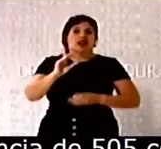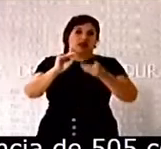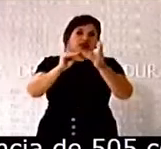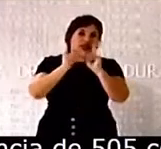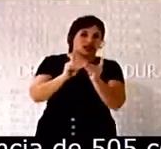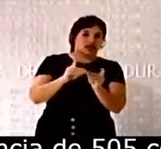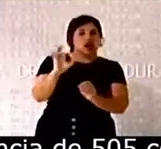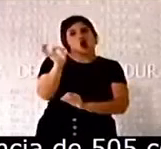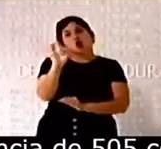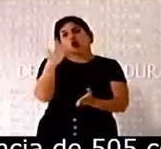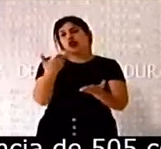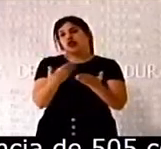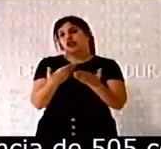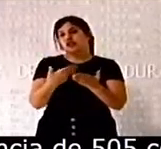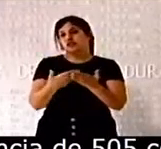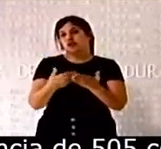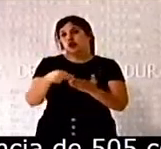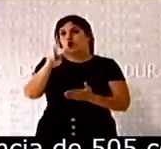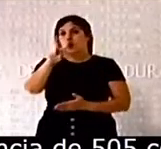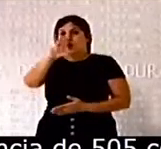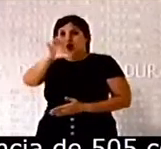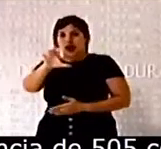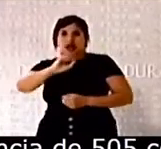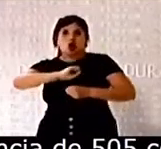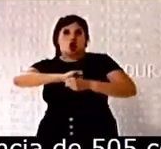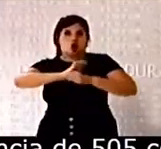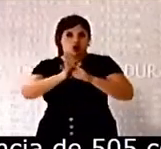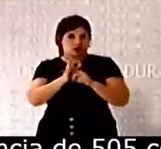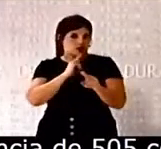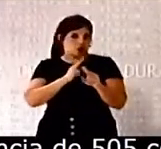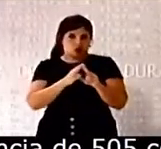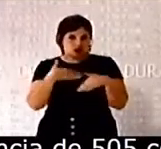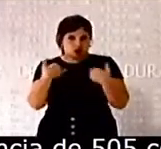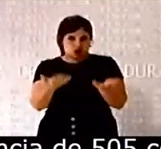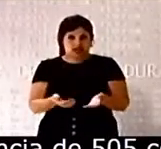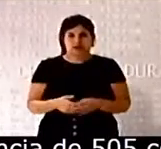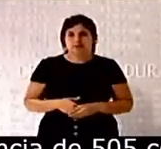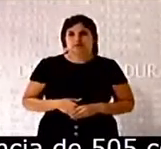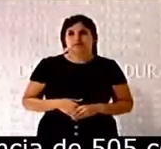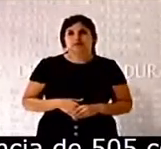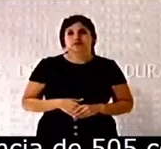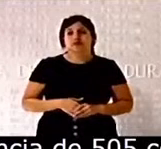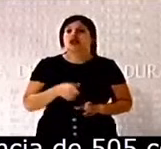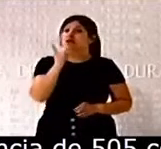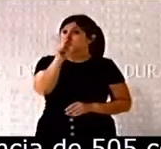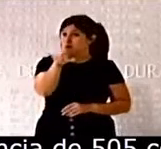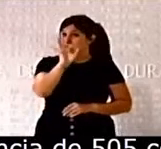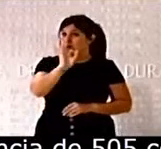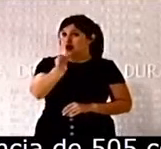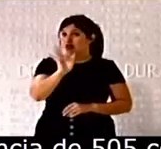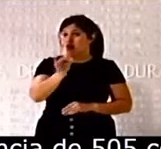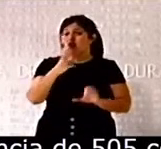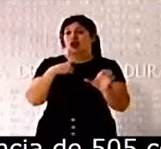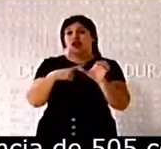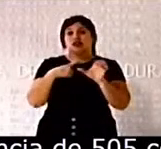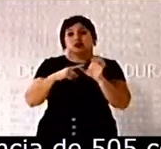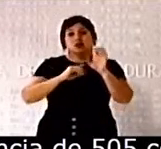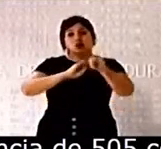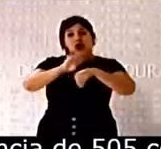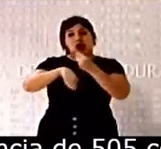el certificado UE COVID, como lo quieran ustedes llamar. Si bien es verdad que Extremadura realizará las pruebas